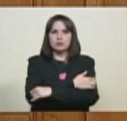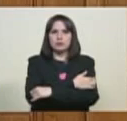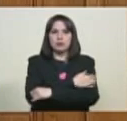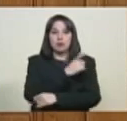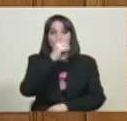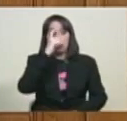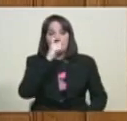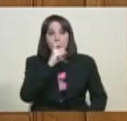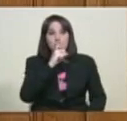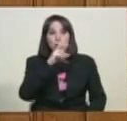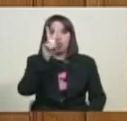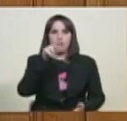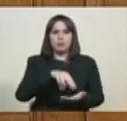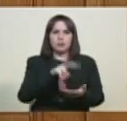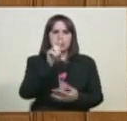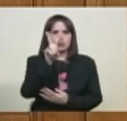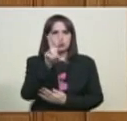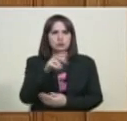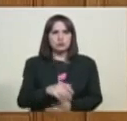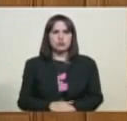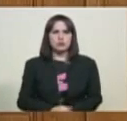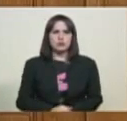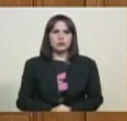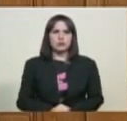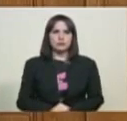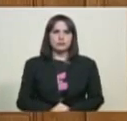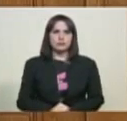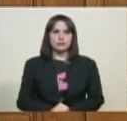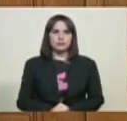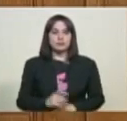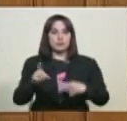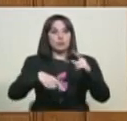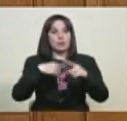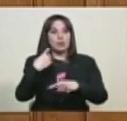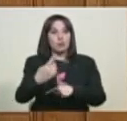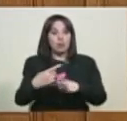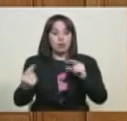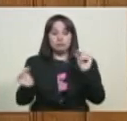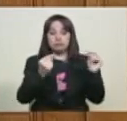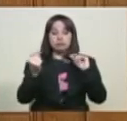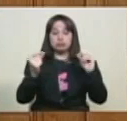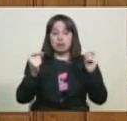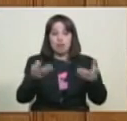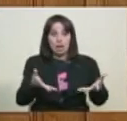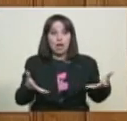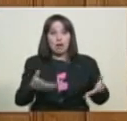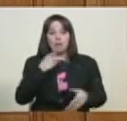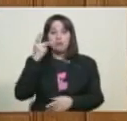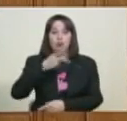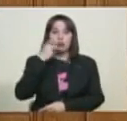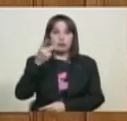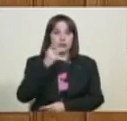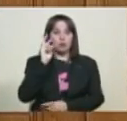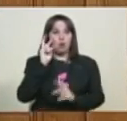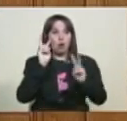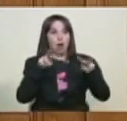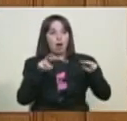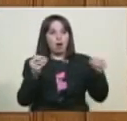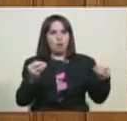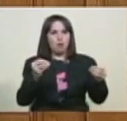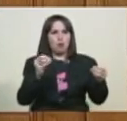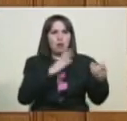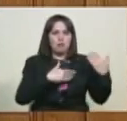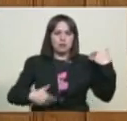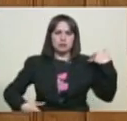en el año 2002, luego una secuencia de victorias políticas impresionantes del